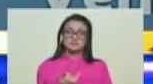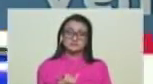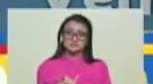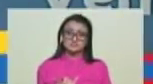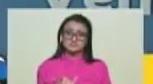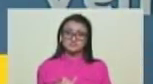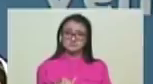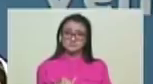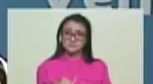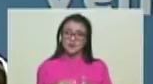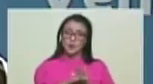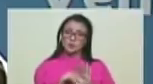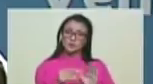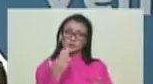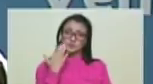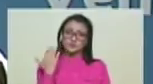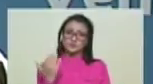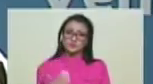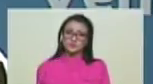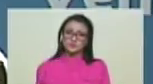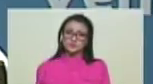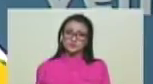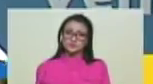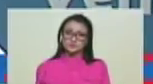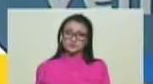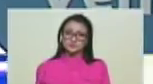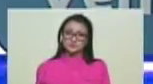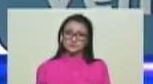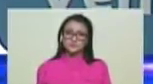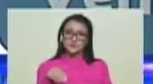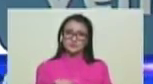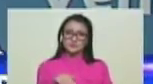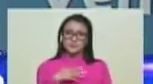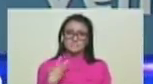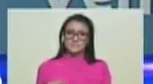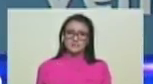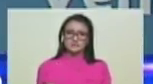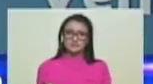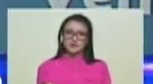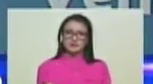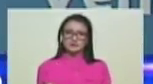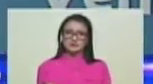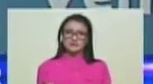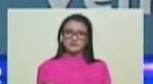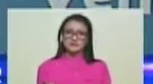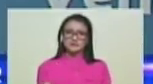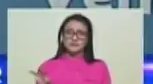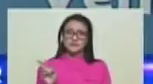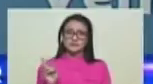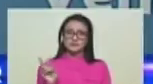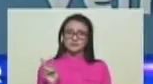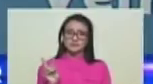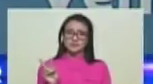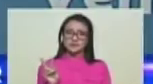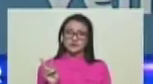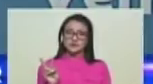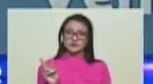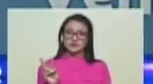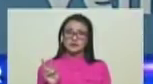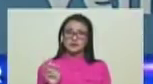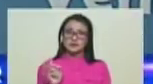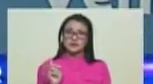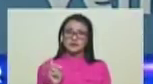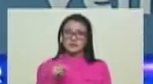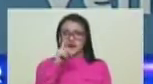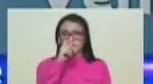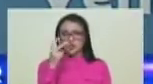señalarlo, constitucionales, porque la elección para el presidente de la República Bolivariana de Venezuela debía realizarse en el